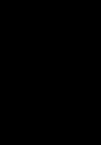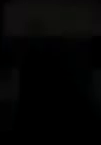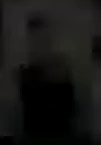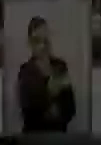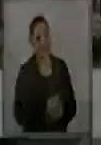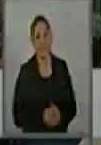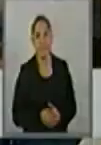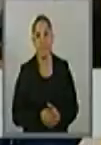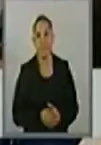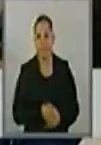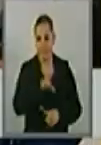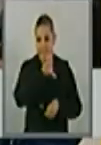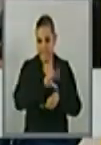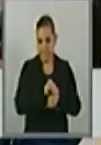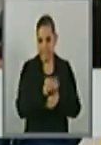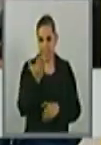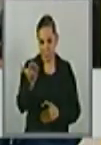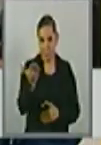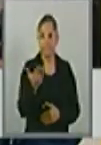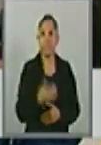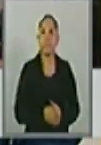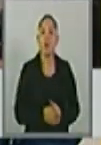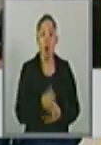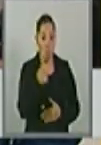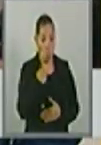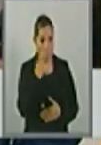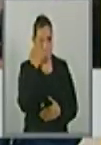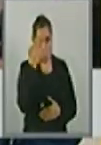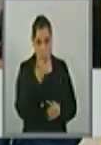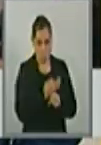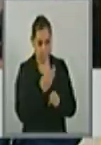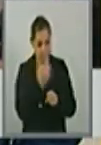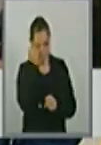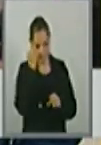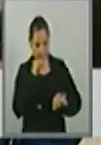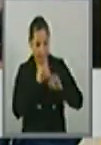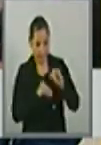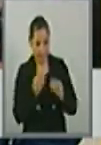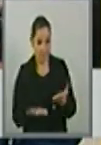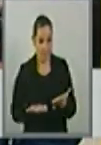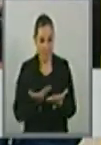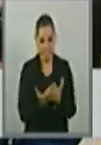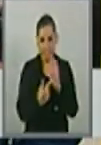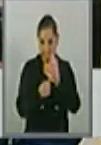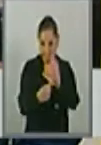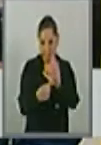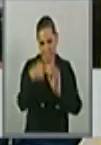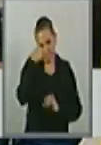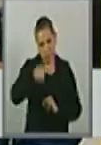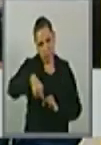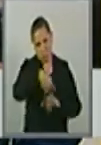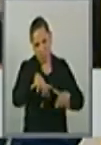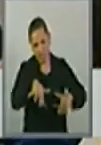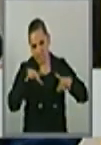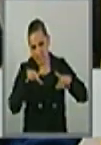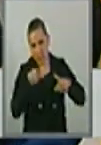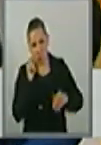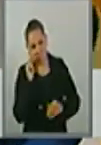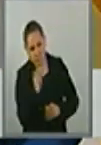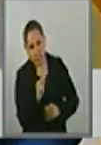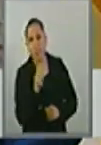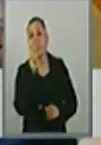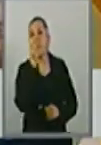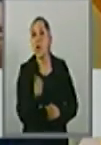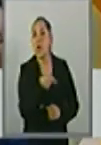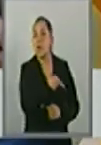con su venia la iniciativa que presentó ante este pleno tiene como finalidad el impulsar desde otro ángulo